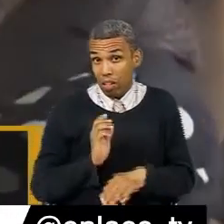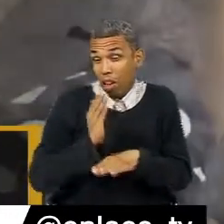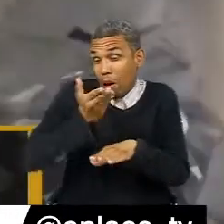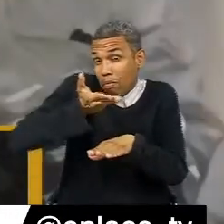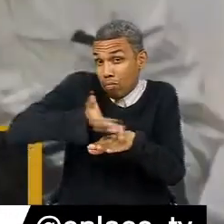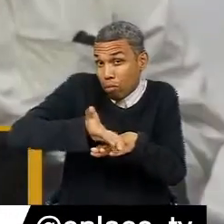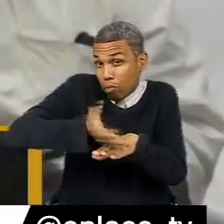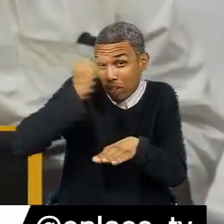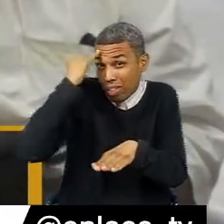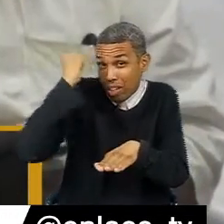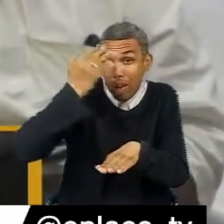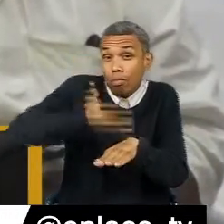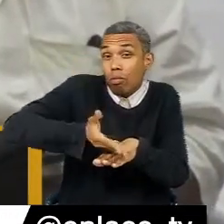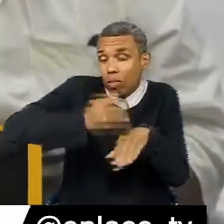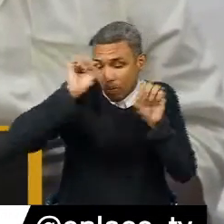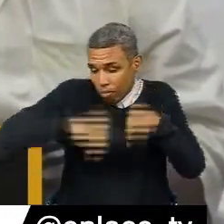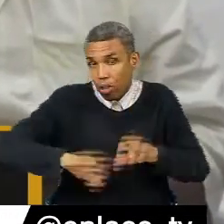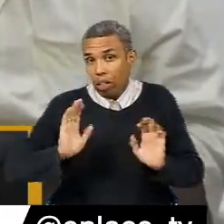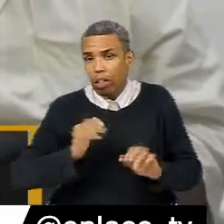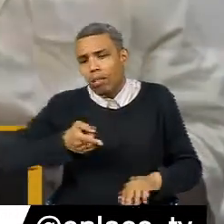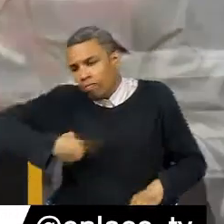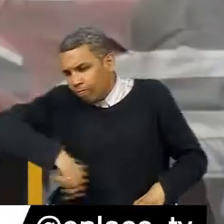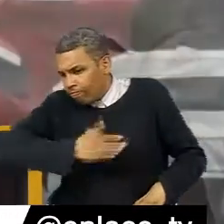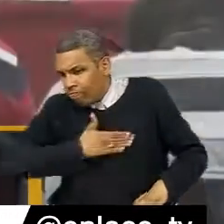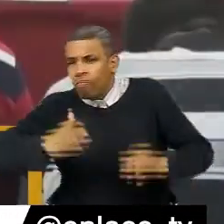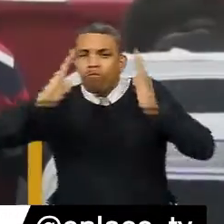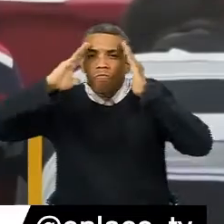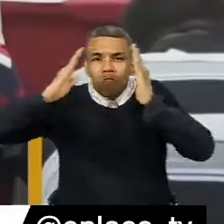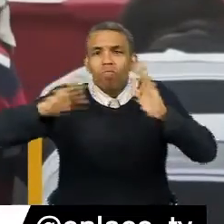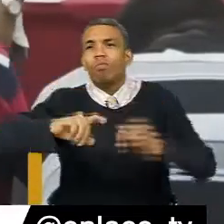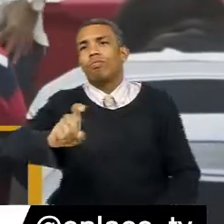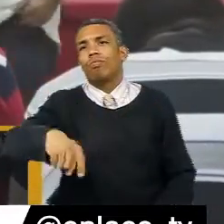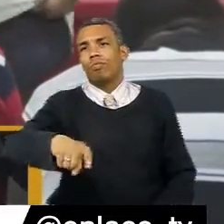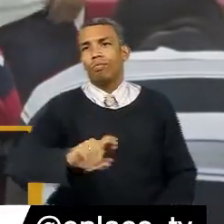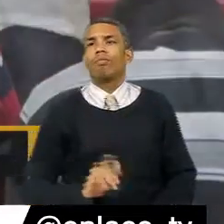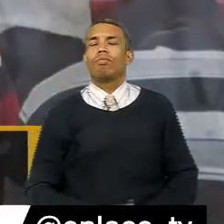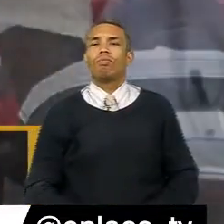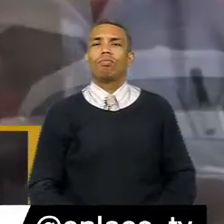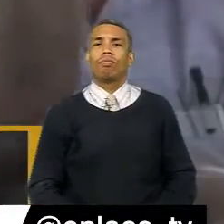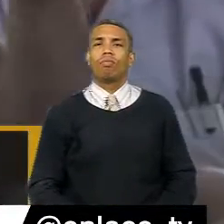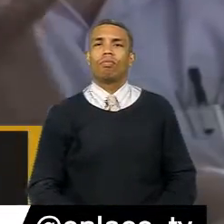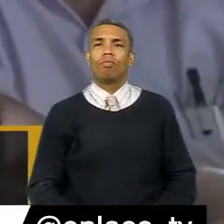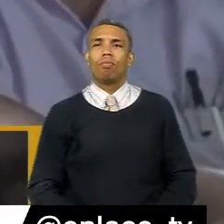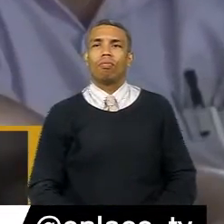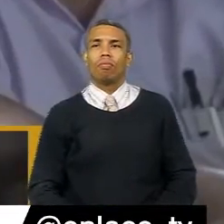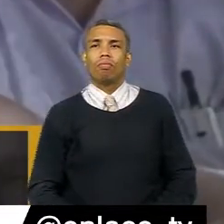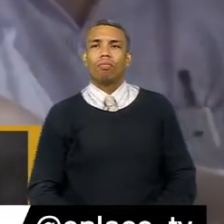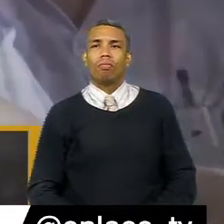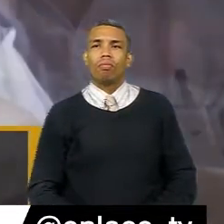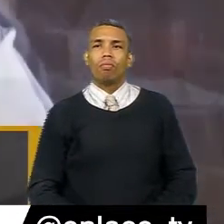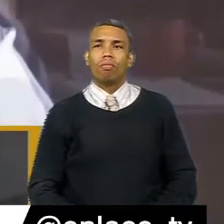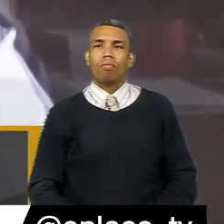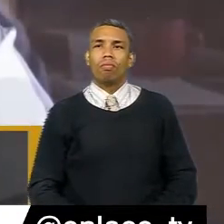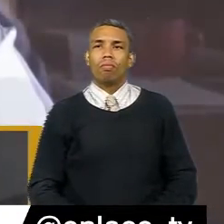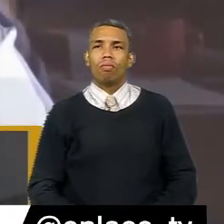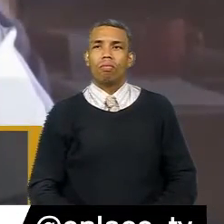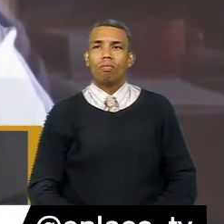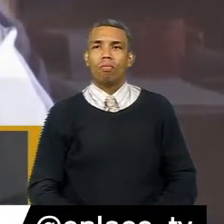pues estamos dispuestos a en ese escenario oírlo y debatir con él esas